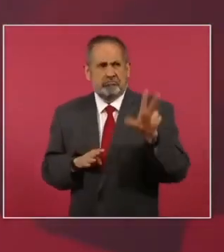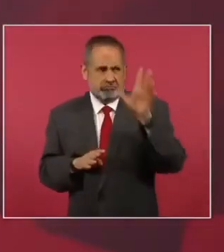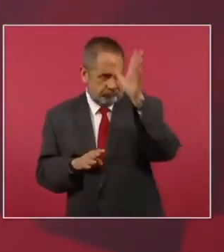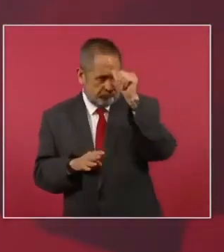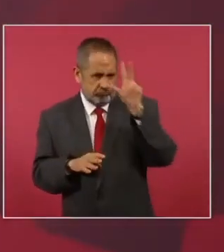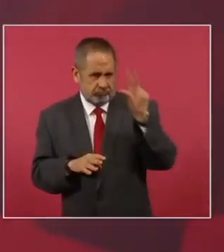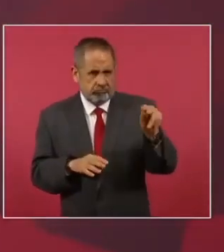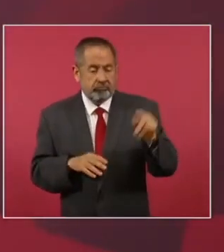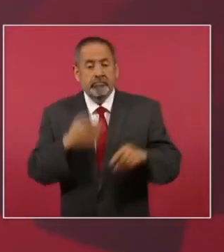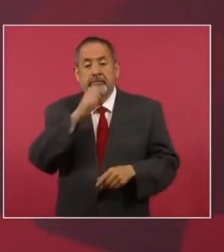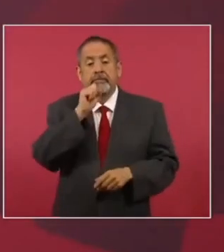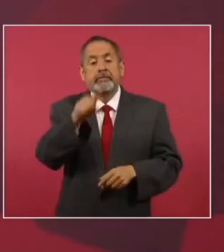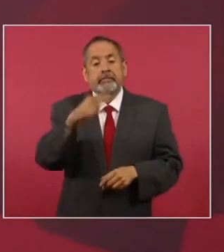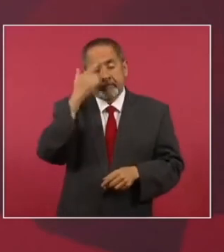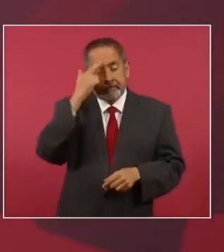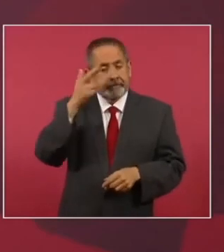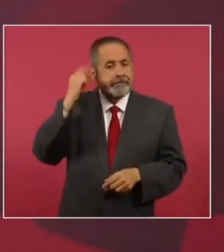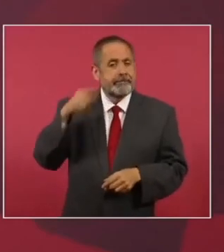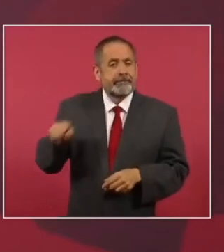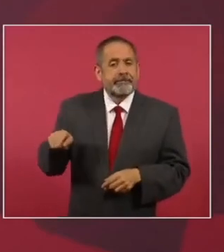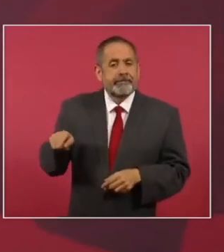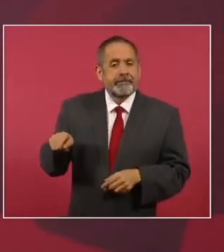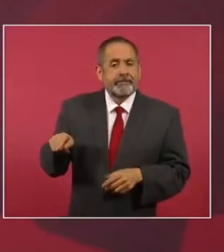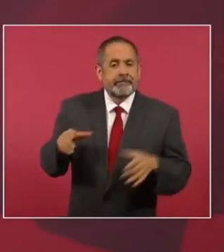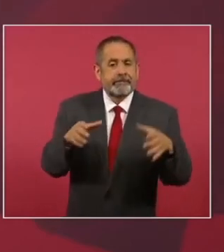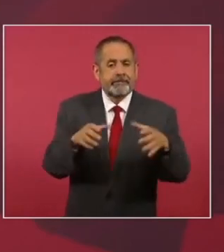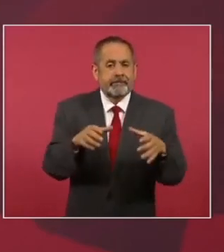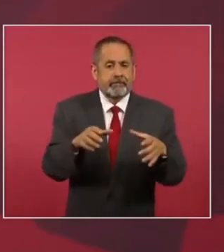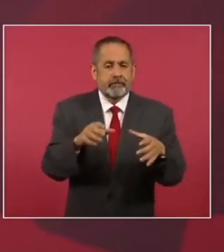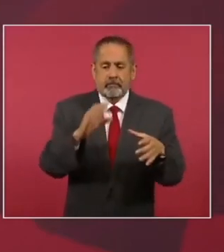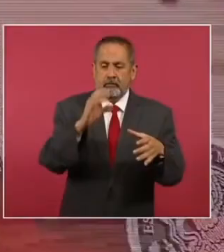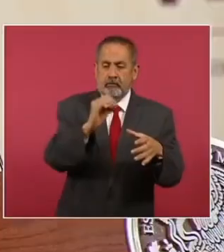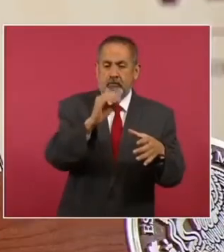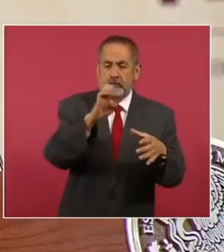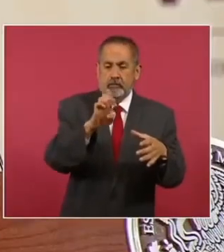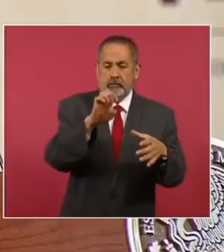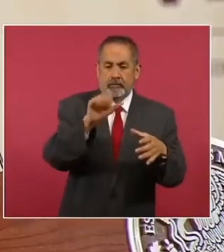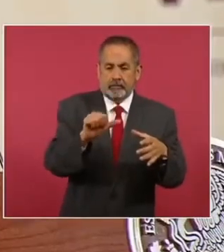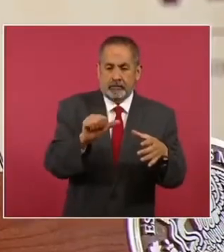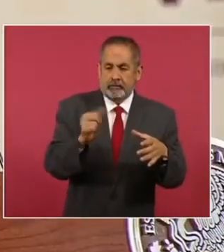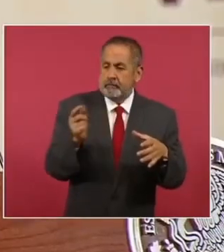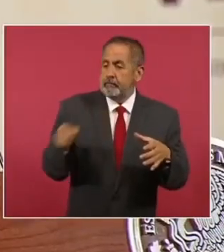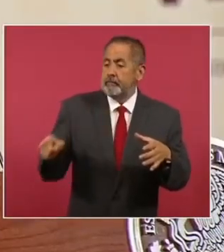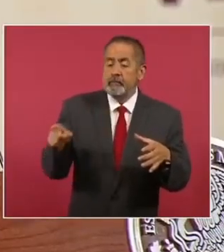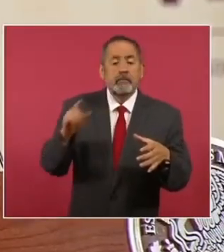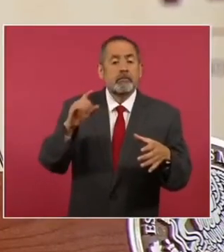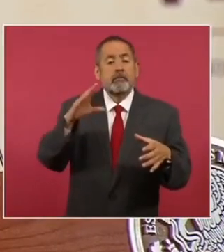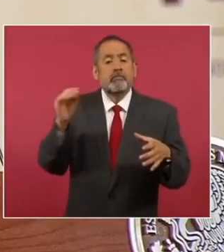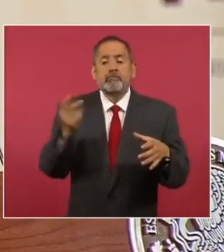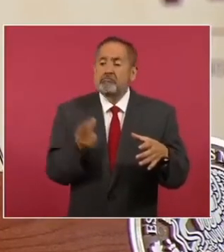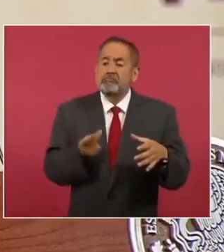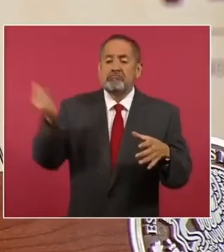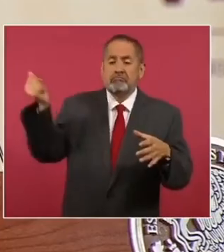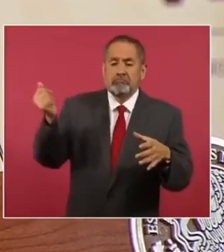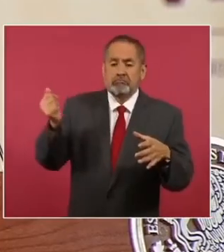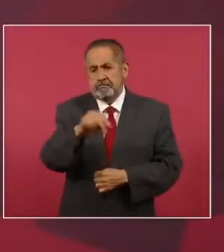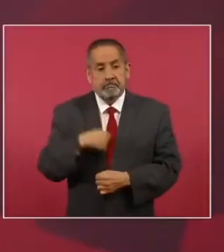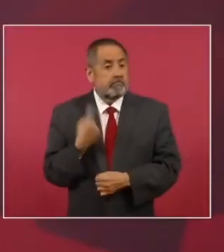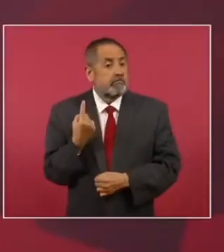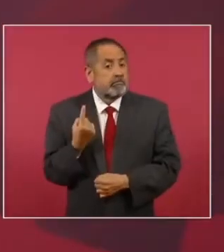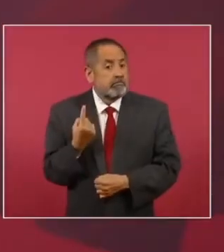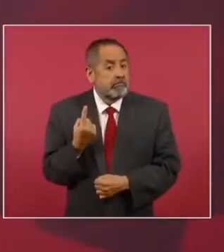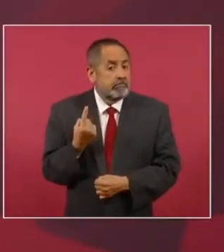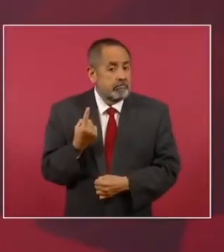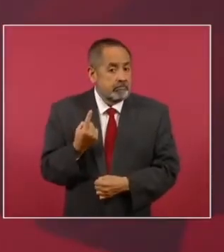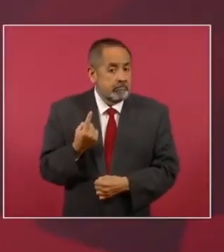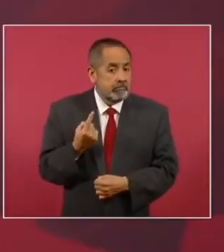se expulsara de la OEA a Cuba, el único país.